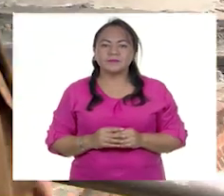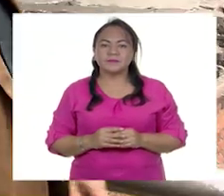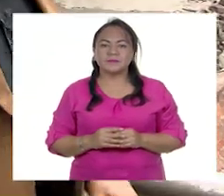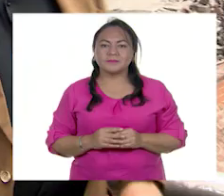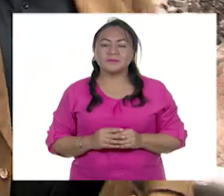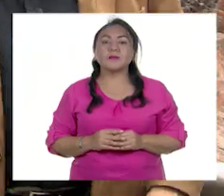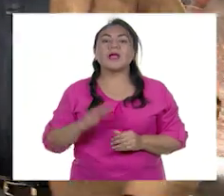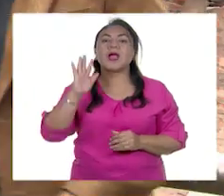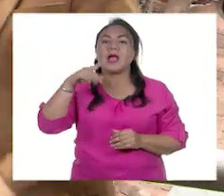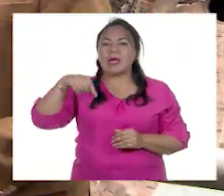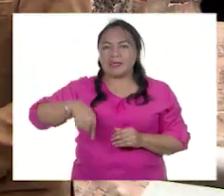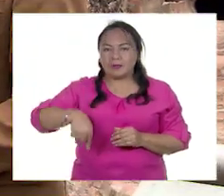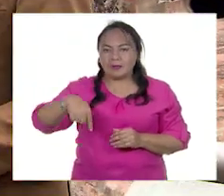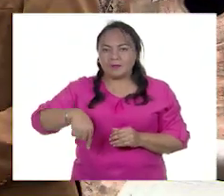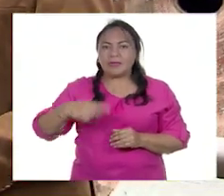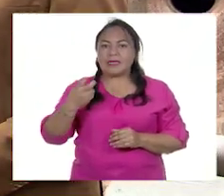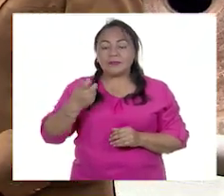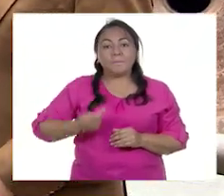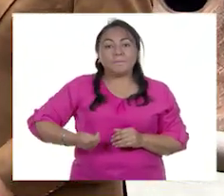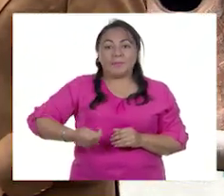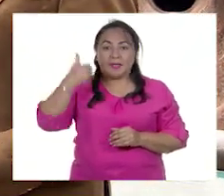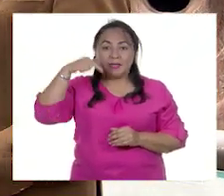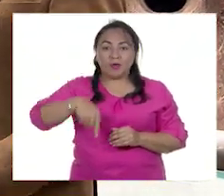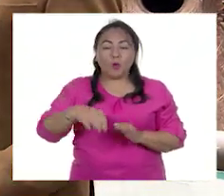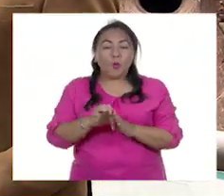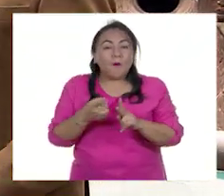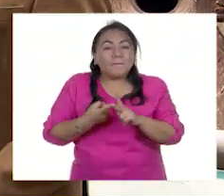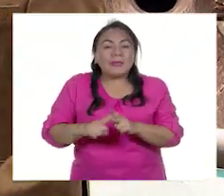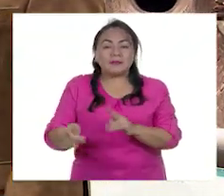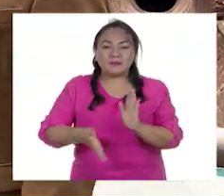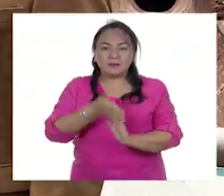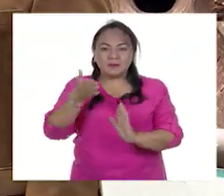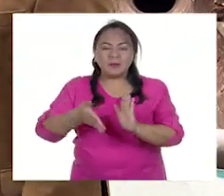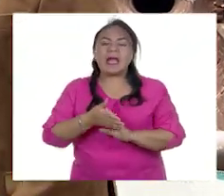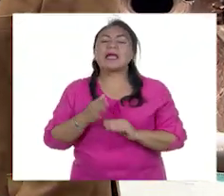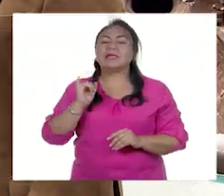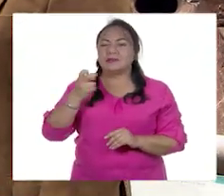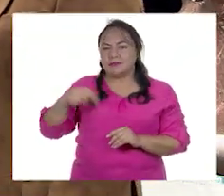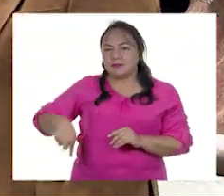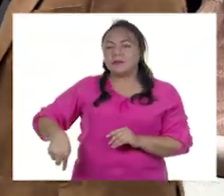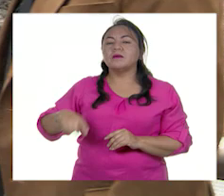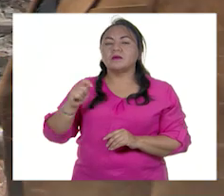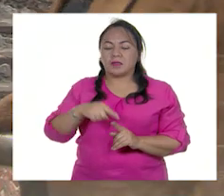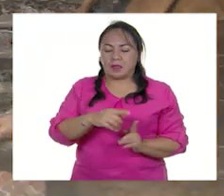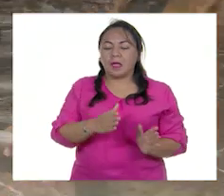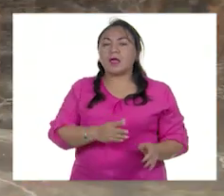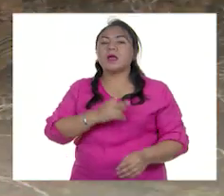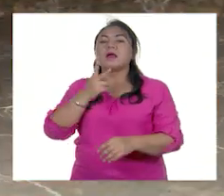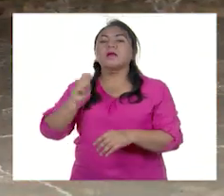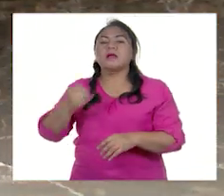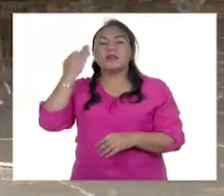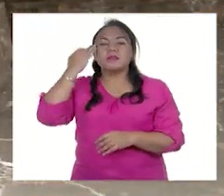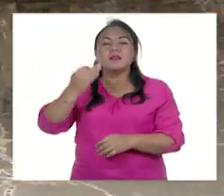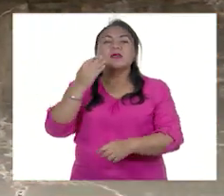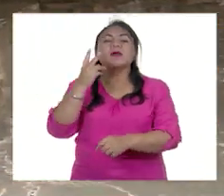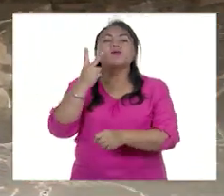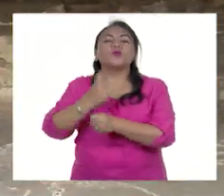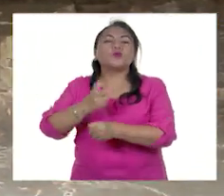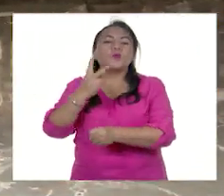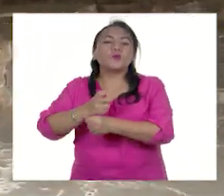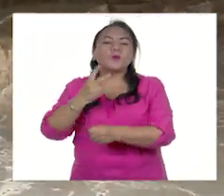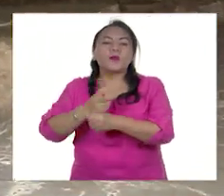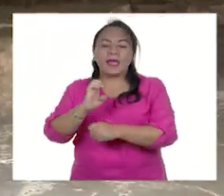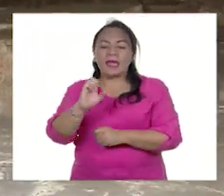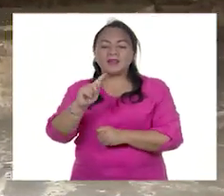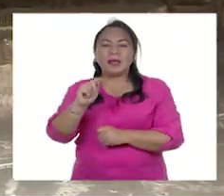Sería esta entonces una de las primeras etapas. Exactamente, esta es la etapa 2. Y la conocemos así porque